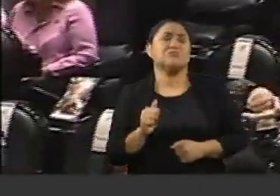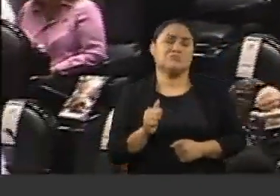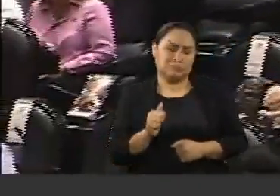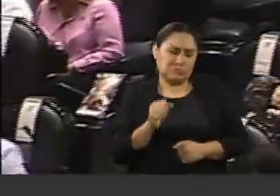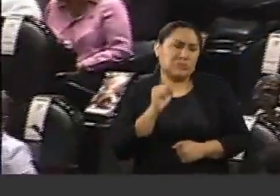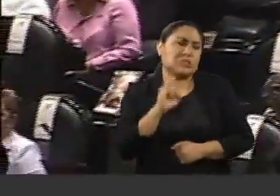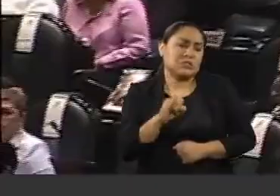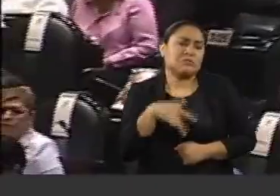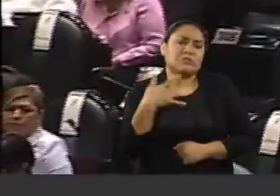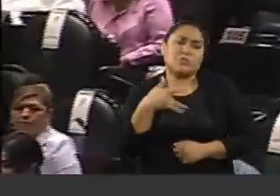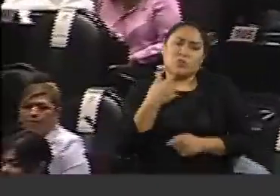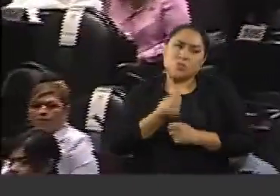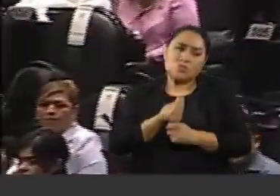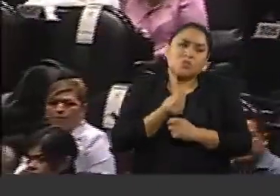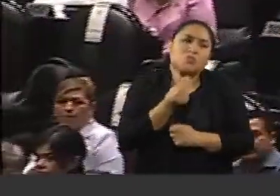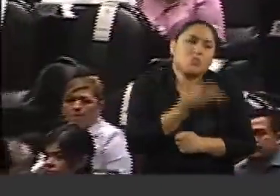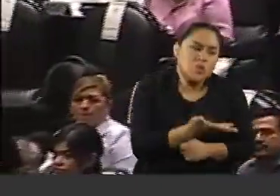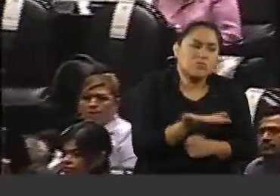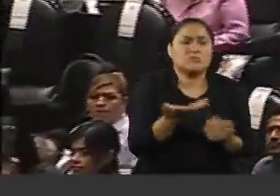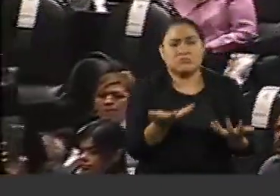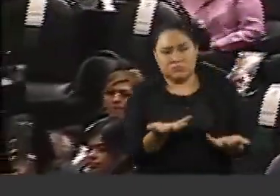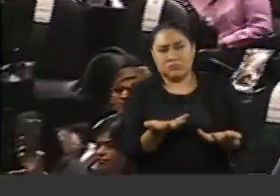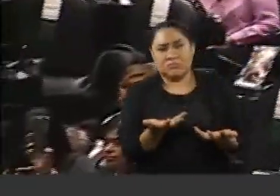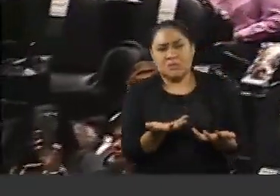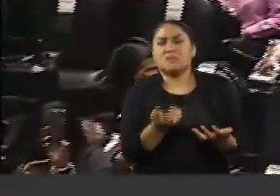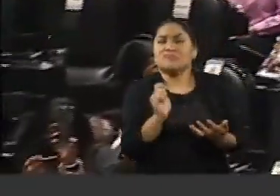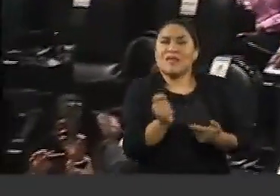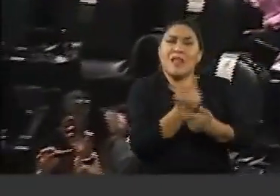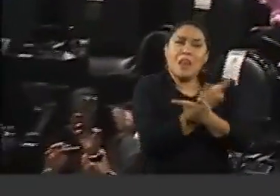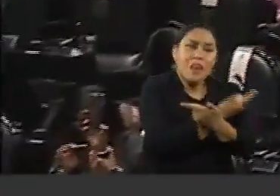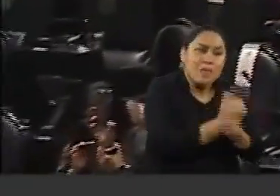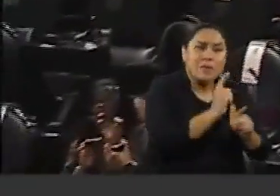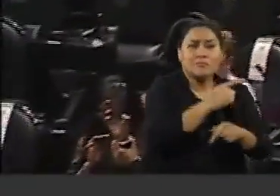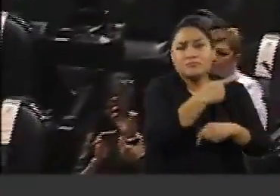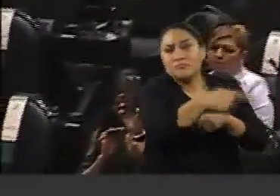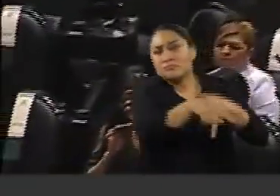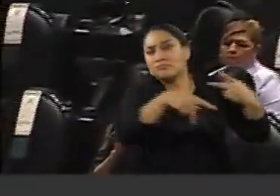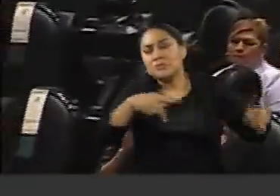ninguna duda, a que haya más libertad de expresión en este país.